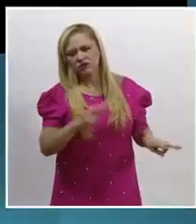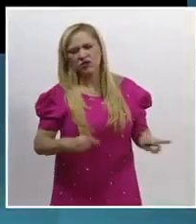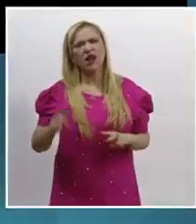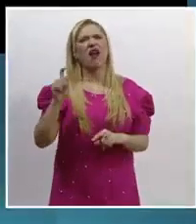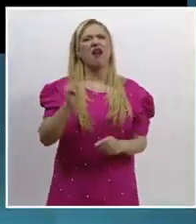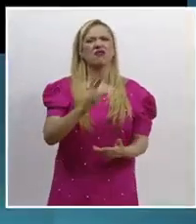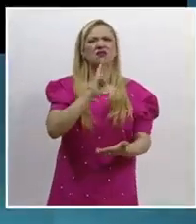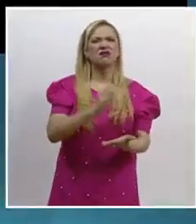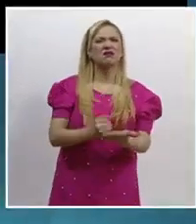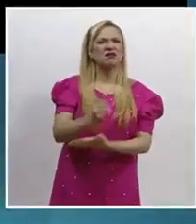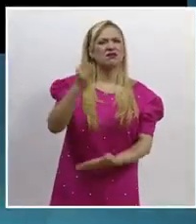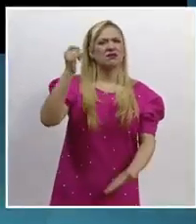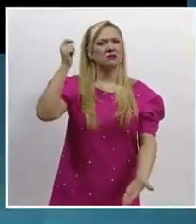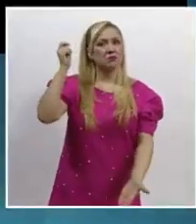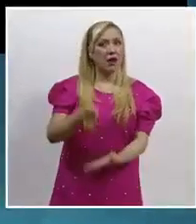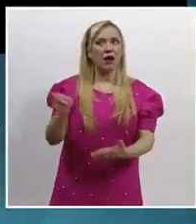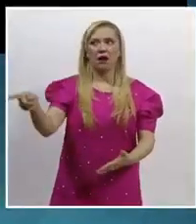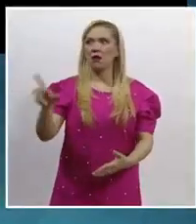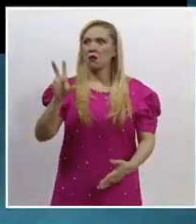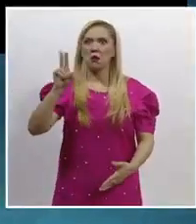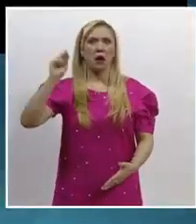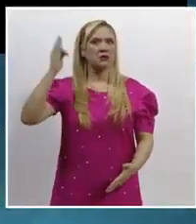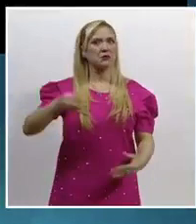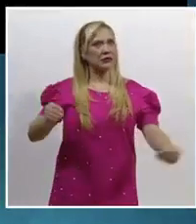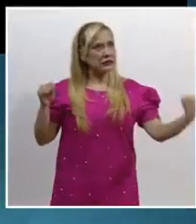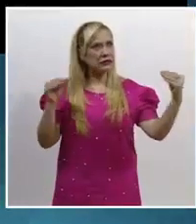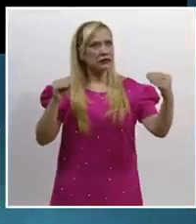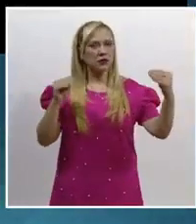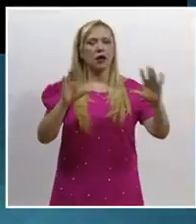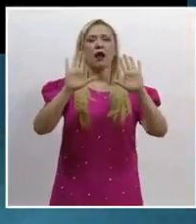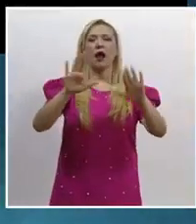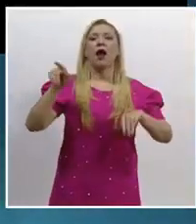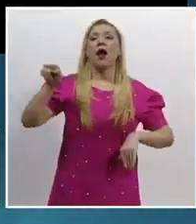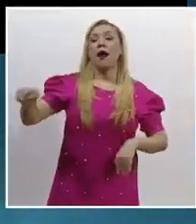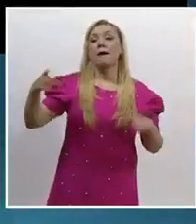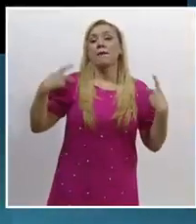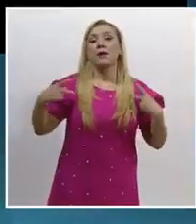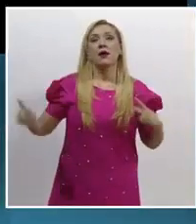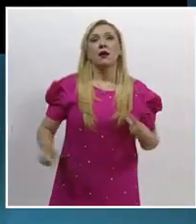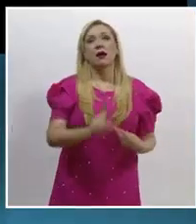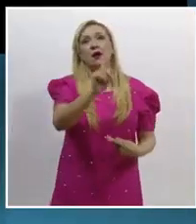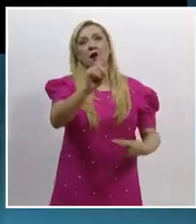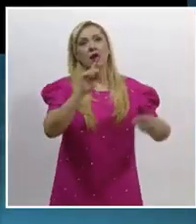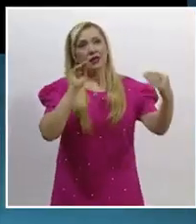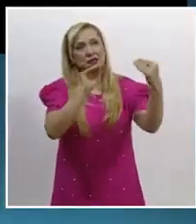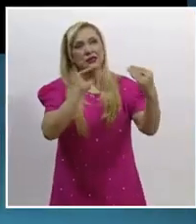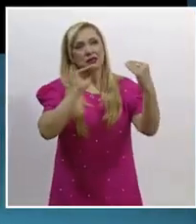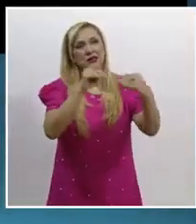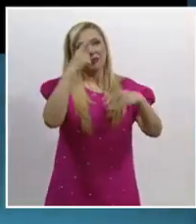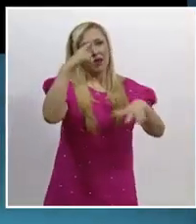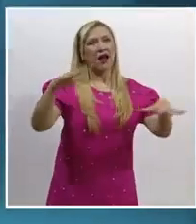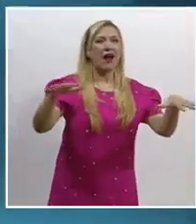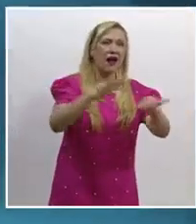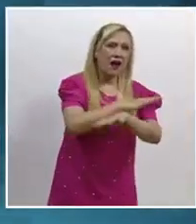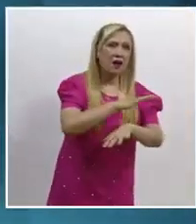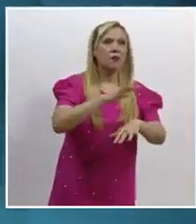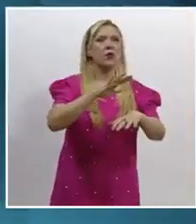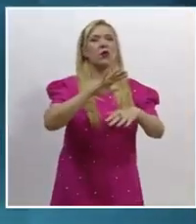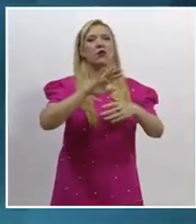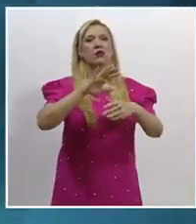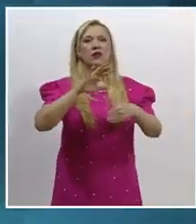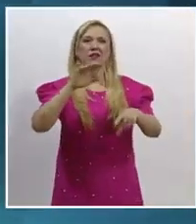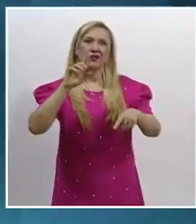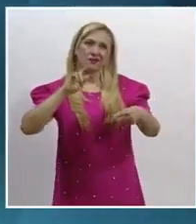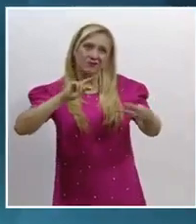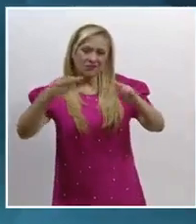solicitud realizada ante la persona juzgadora o tribunal superior para que anule, atenúe, modifique o revoque la sentencia que fue